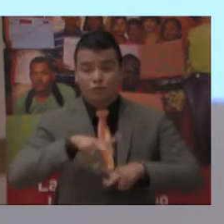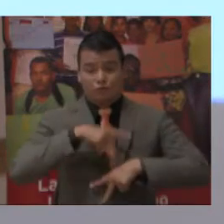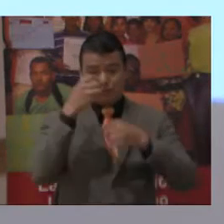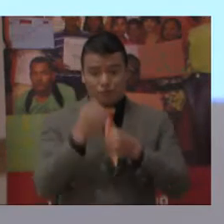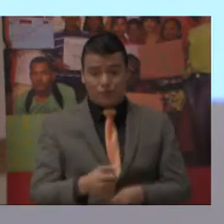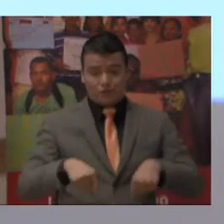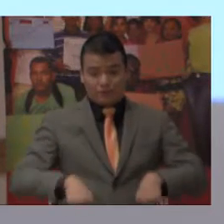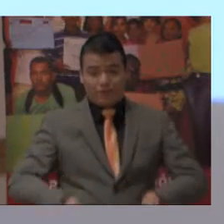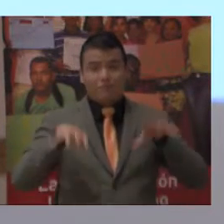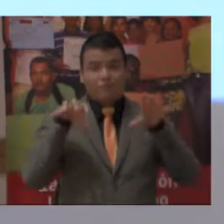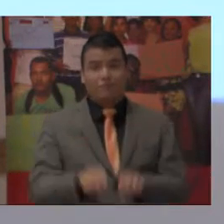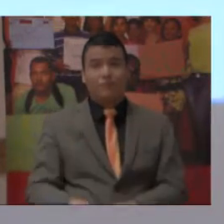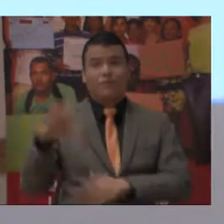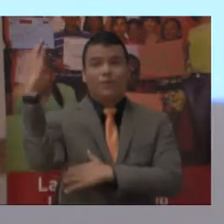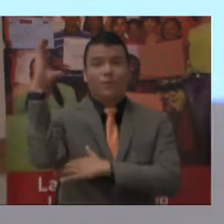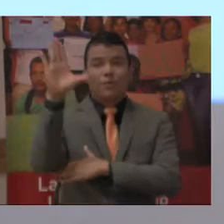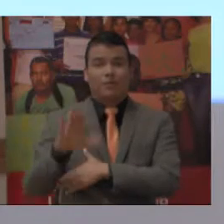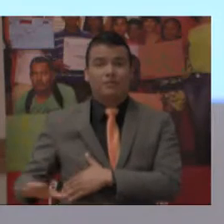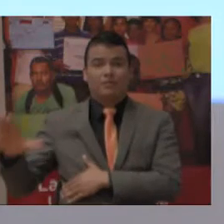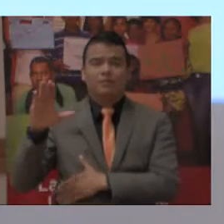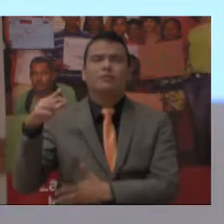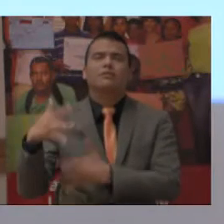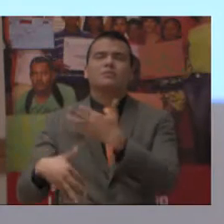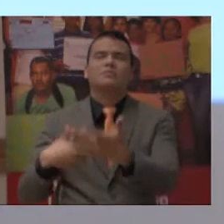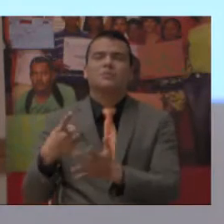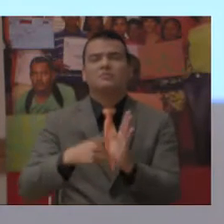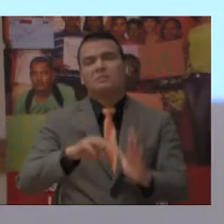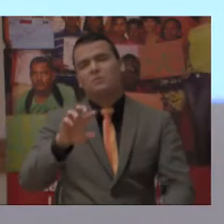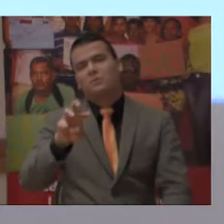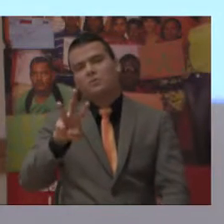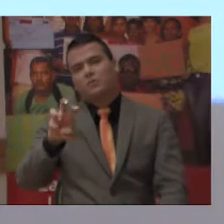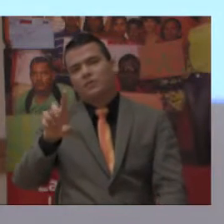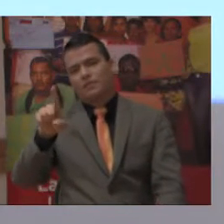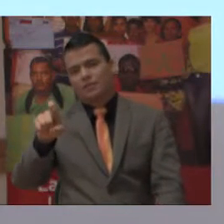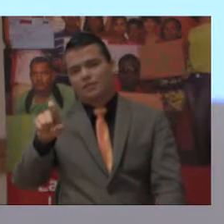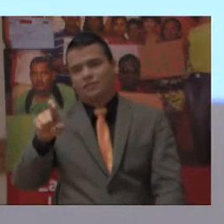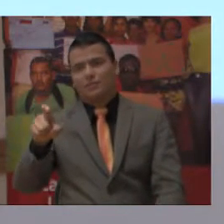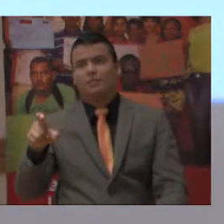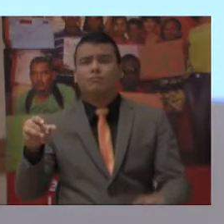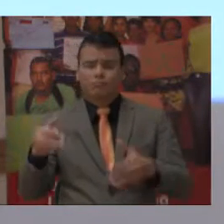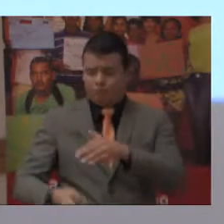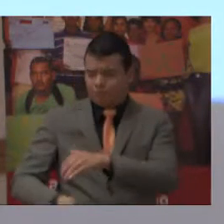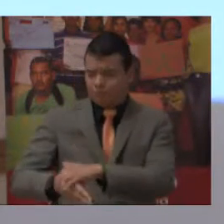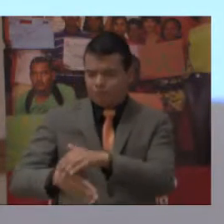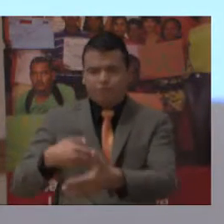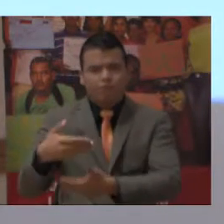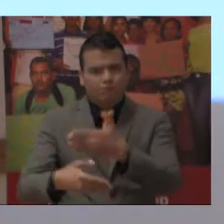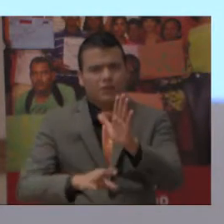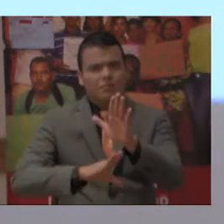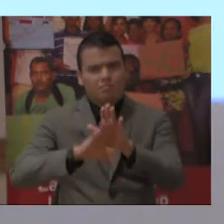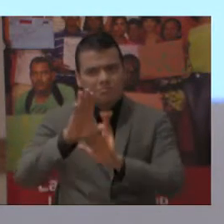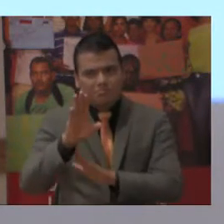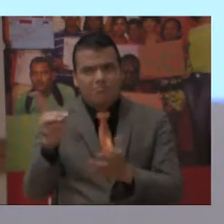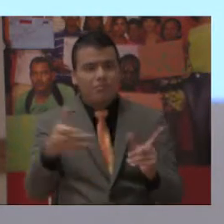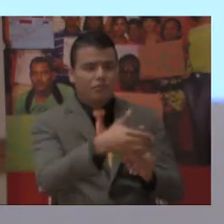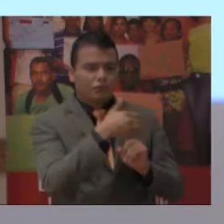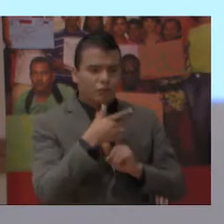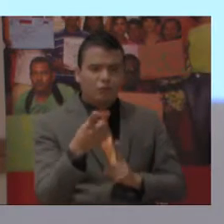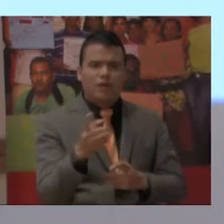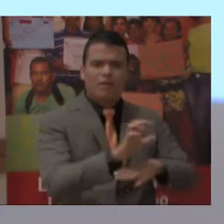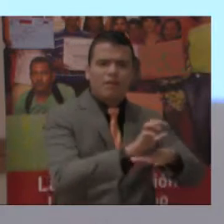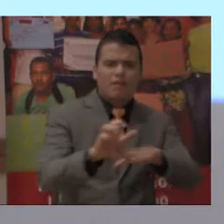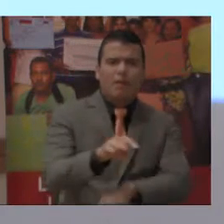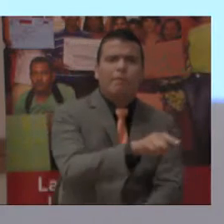territorio. Posteriormente, en 1886, igual se avanzó en civilidad, se avanzó en